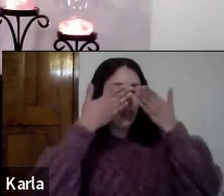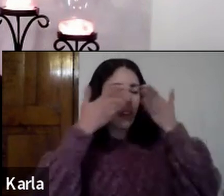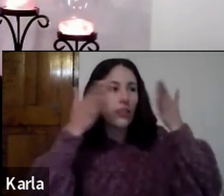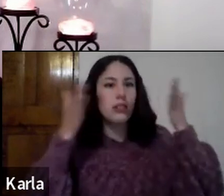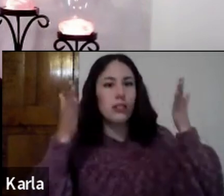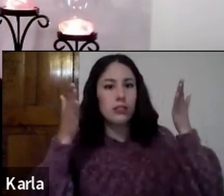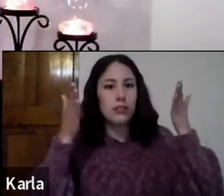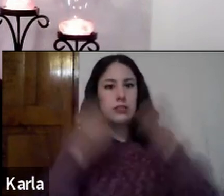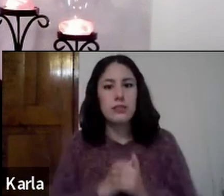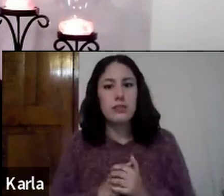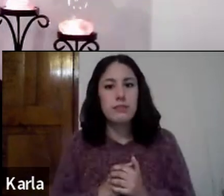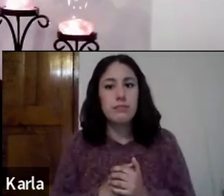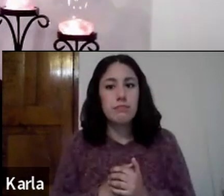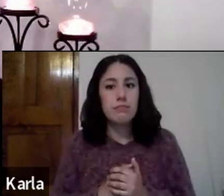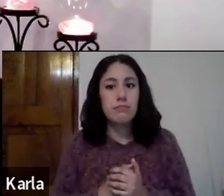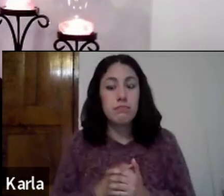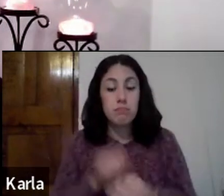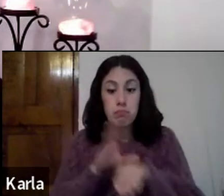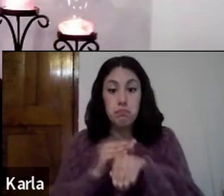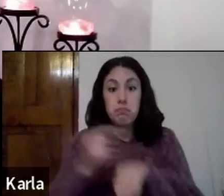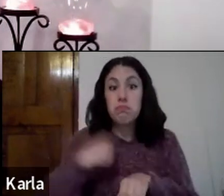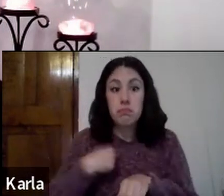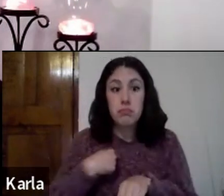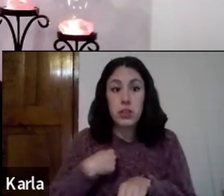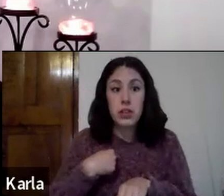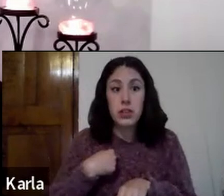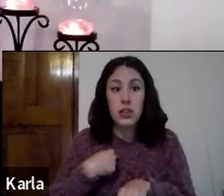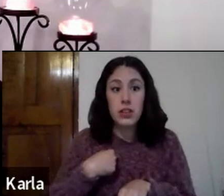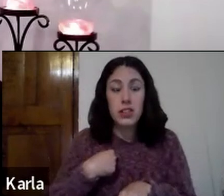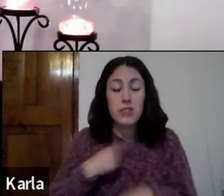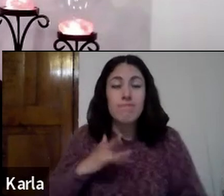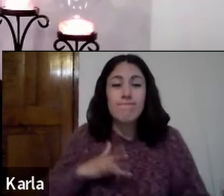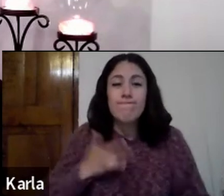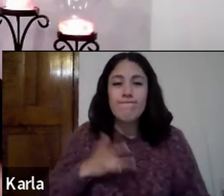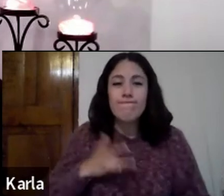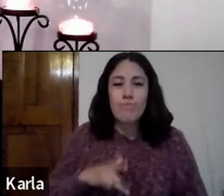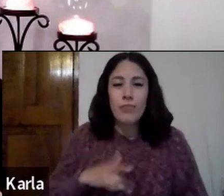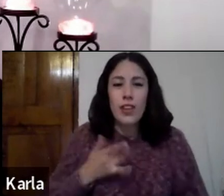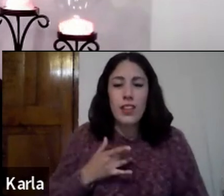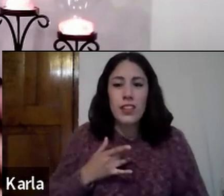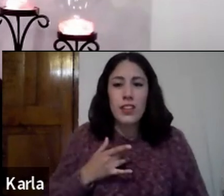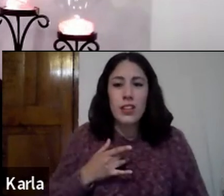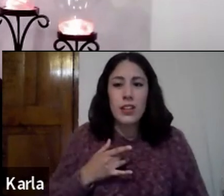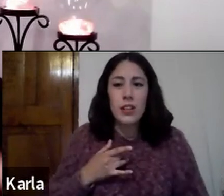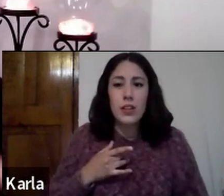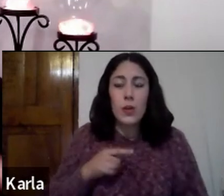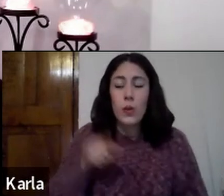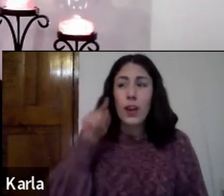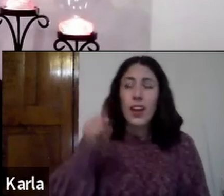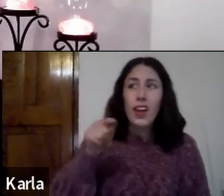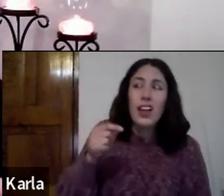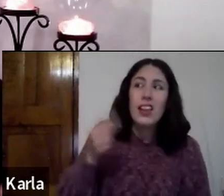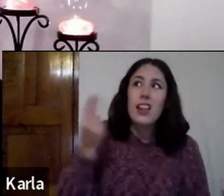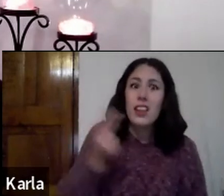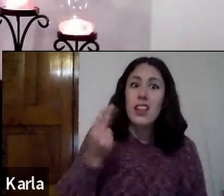que se nos rompa el corazón ante la necesidad de mi hermano yo creo que muchas veces vemos a veces tanta